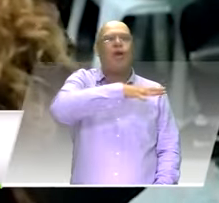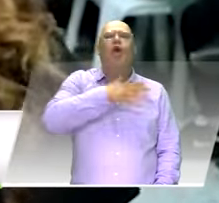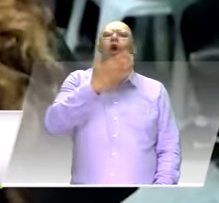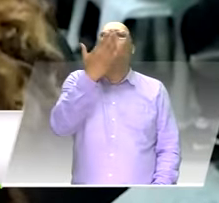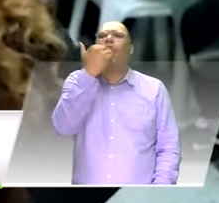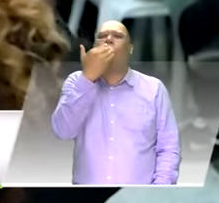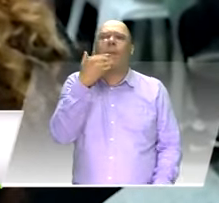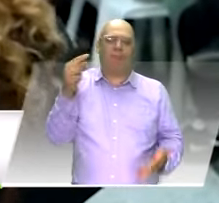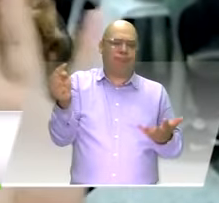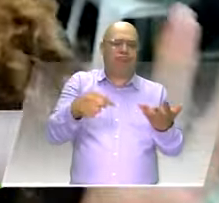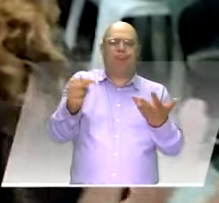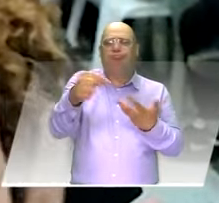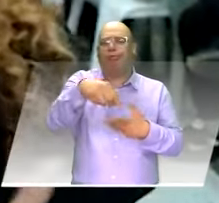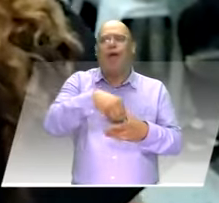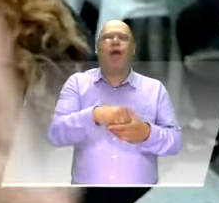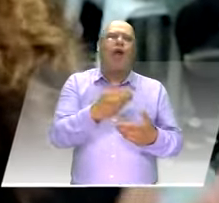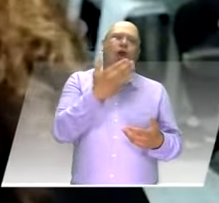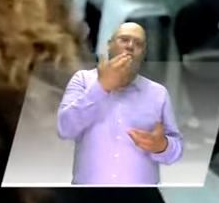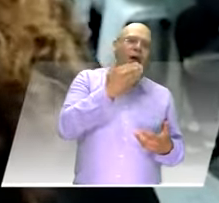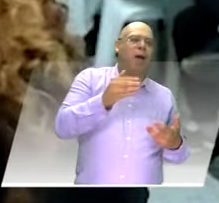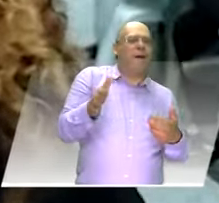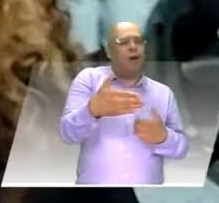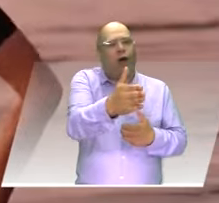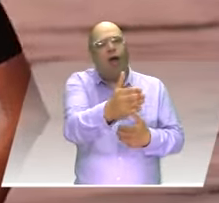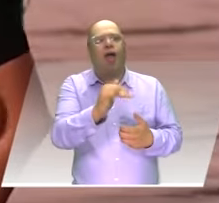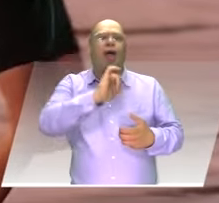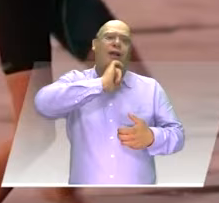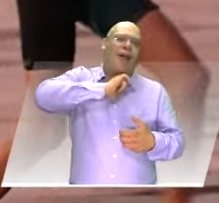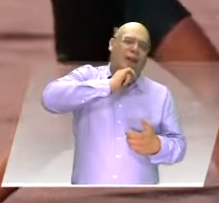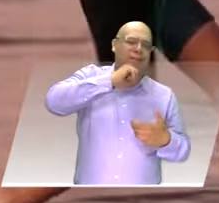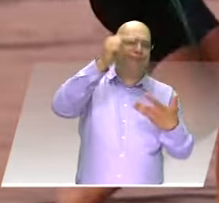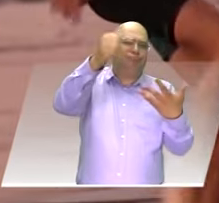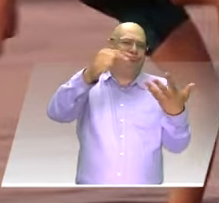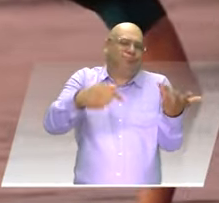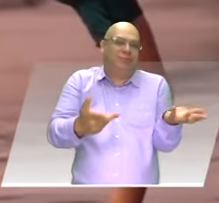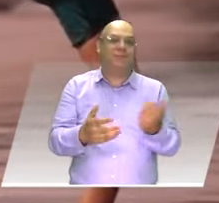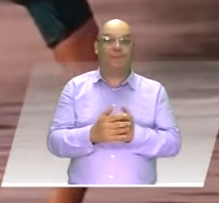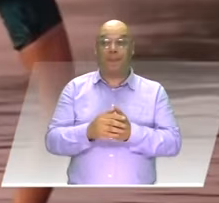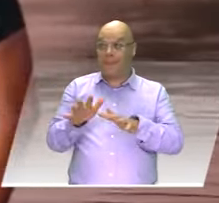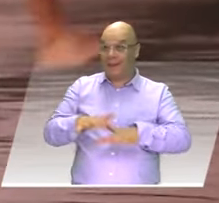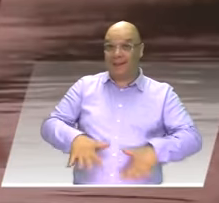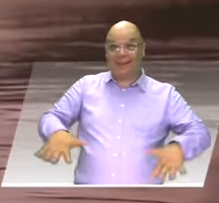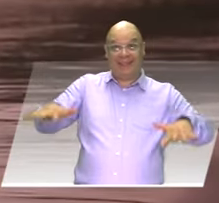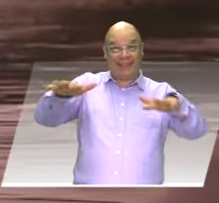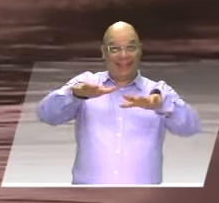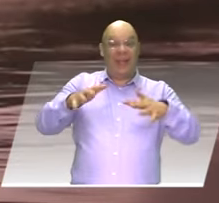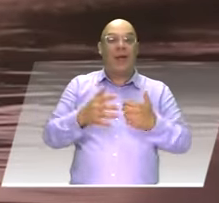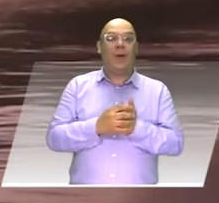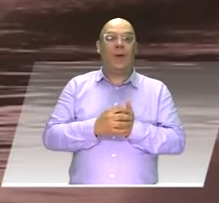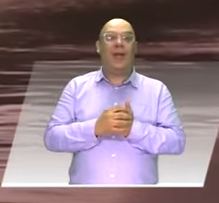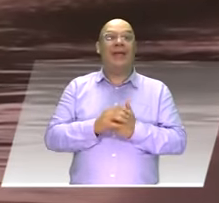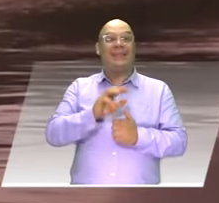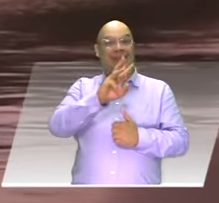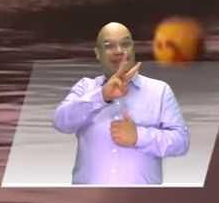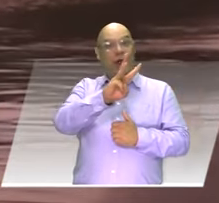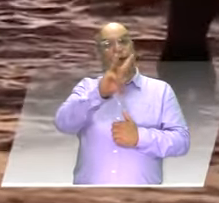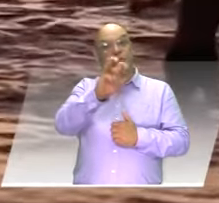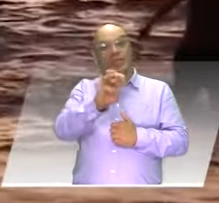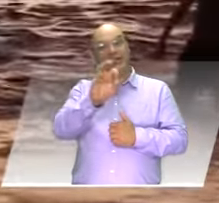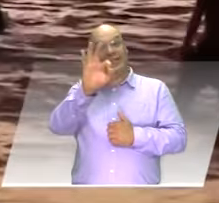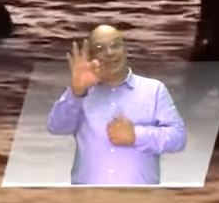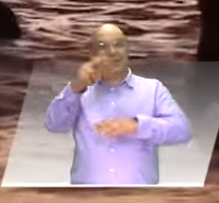comidas mar carnes todos muy delicioso este territorio a 383 kilómetros